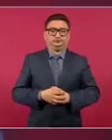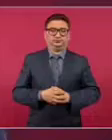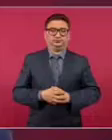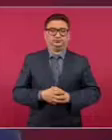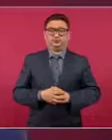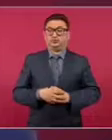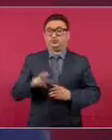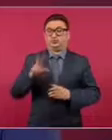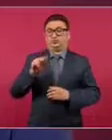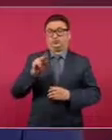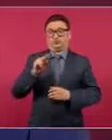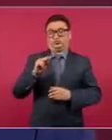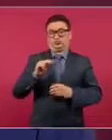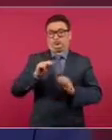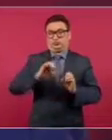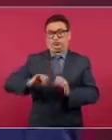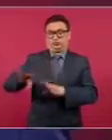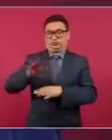No, no se descarta nada.